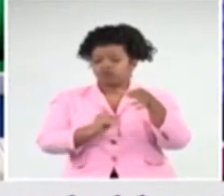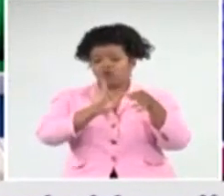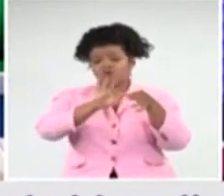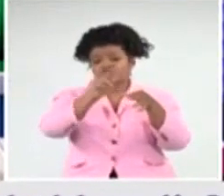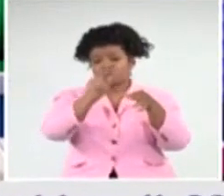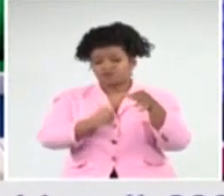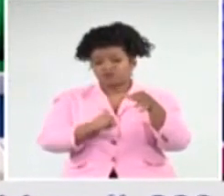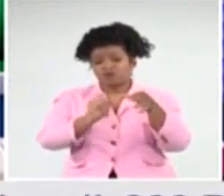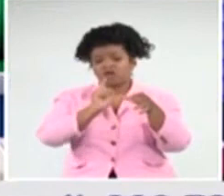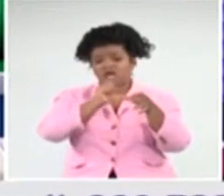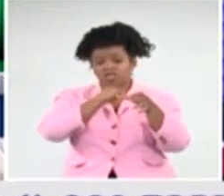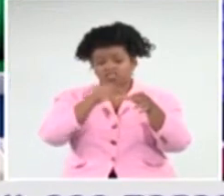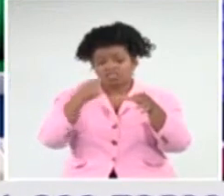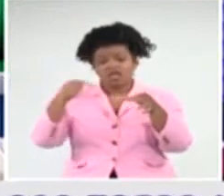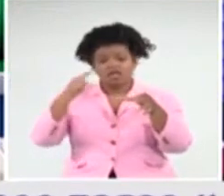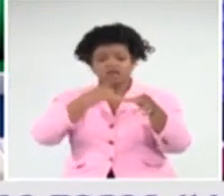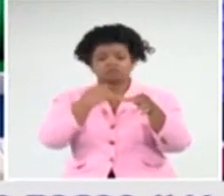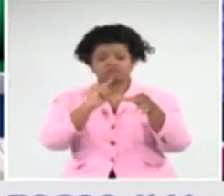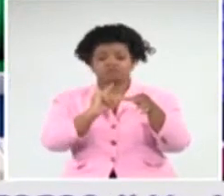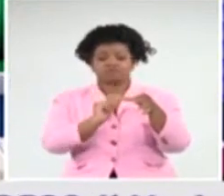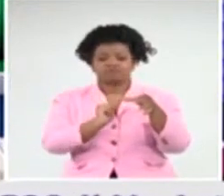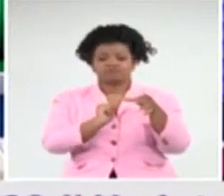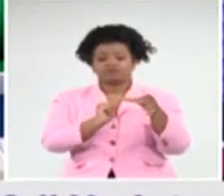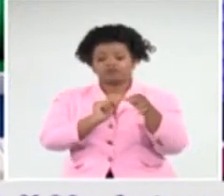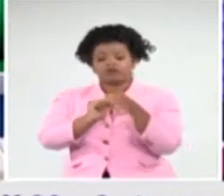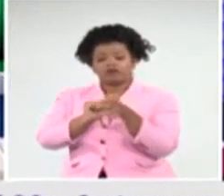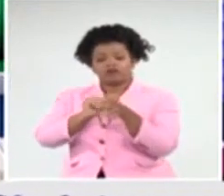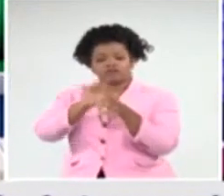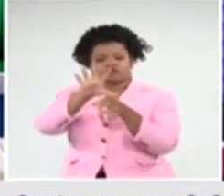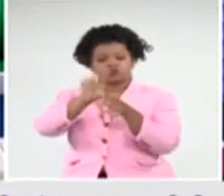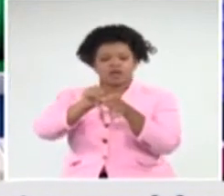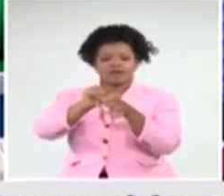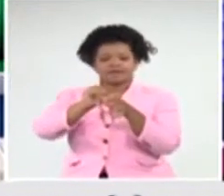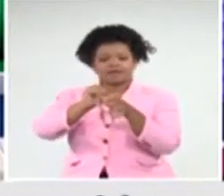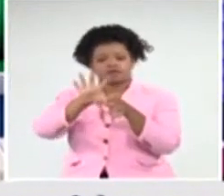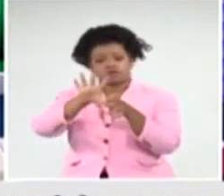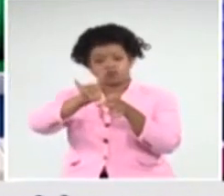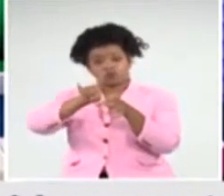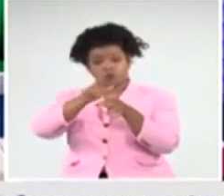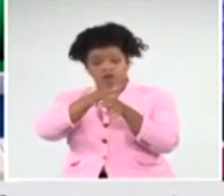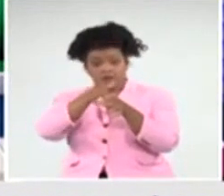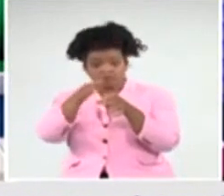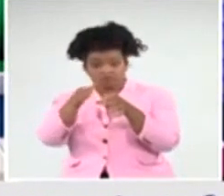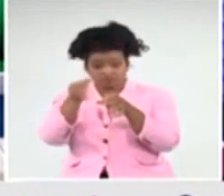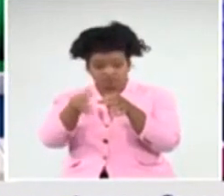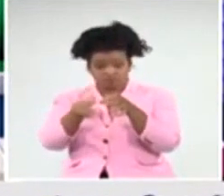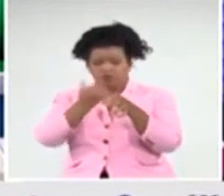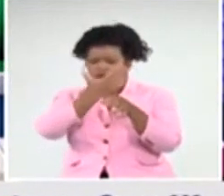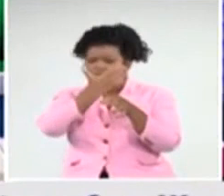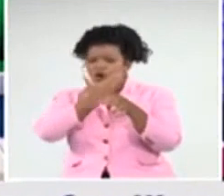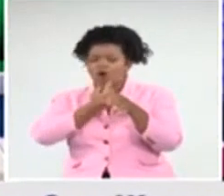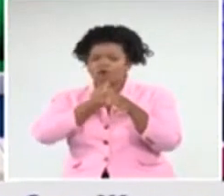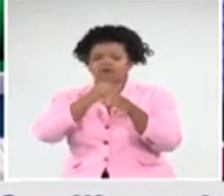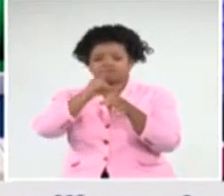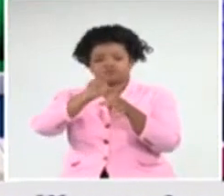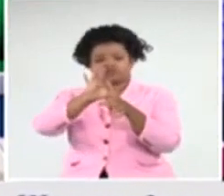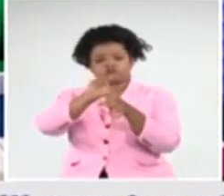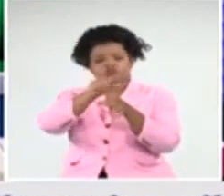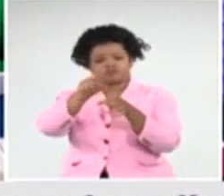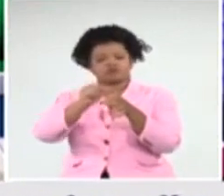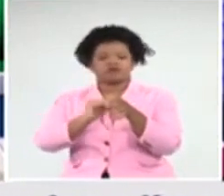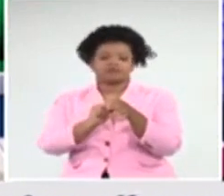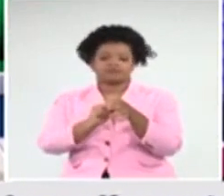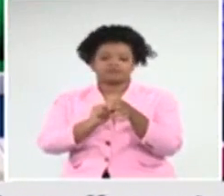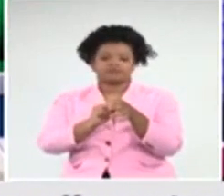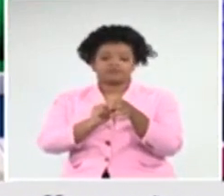ayer. Y de 50 a 59 años, también jóvenes, 18 personas fallecen. En el